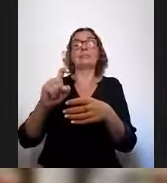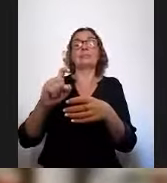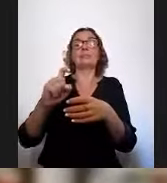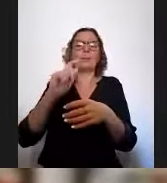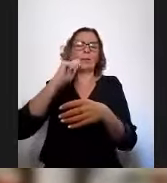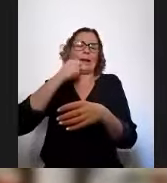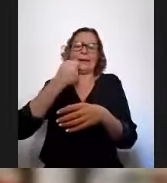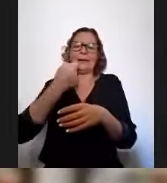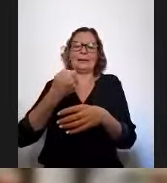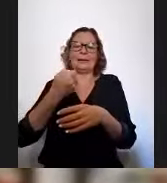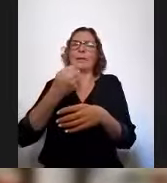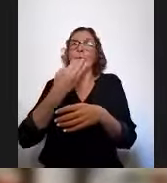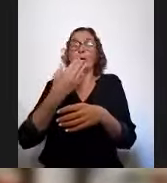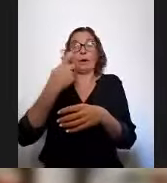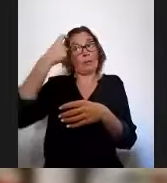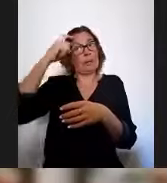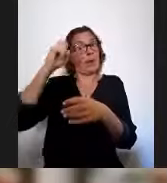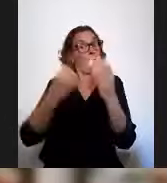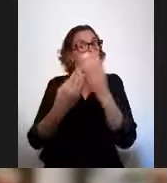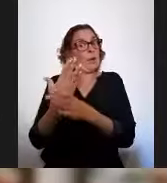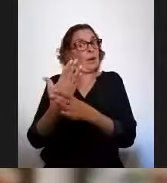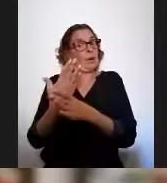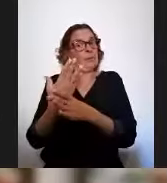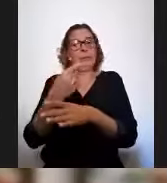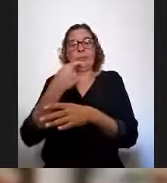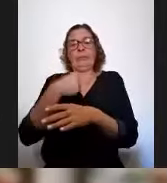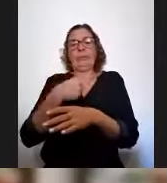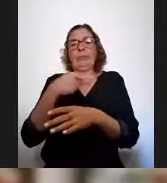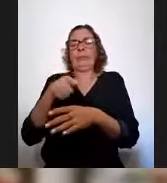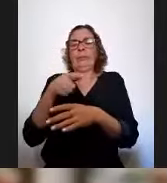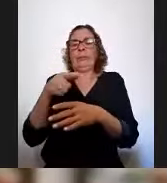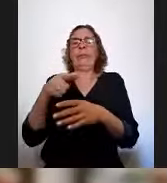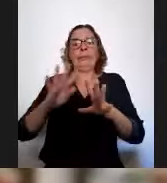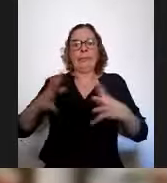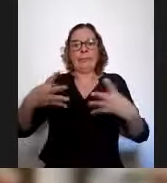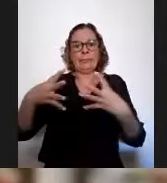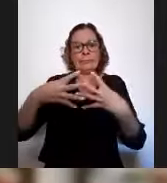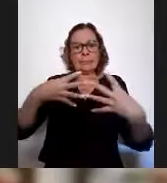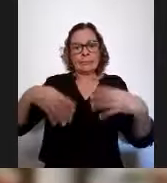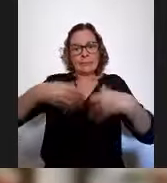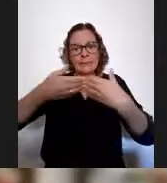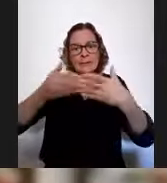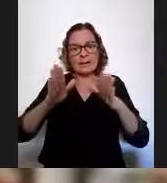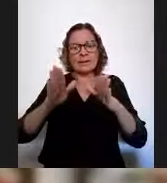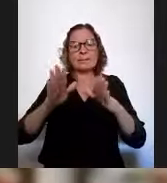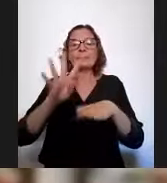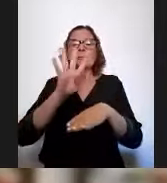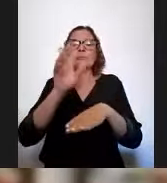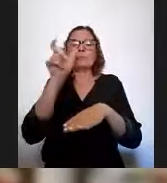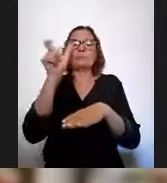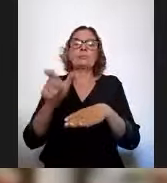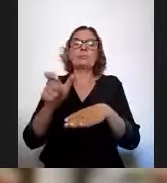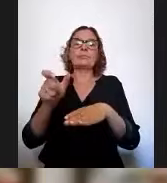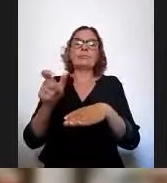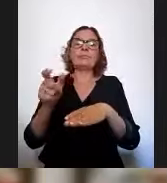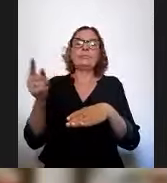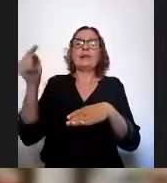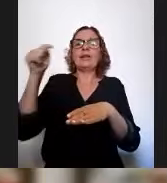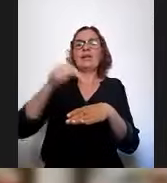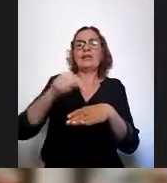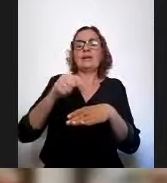preciosas, muy innovadoras, que decimos, esto tiene que funcionar y son, no sé, cuatro personas que vienen de marketing.